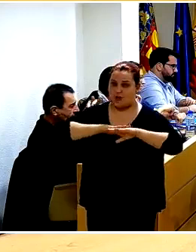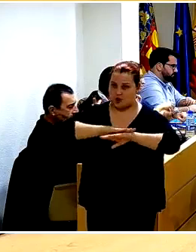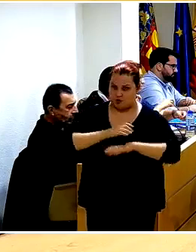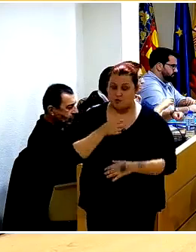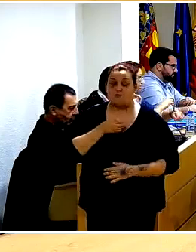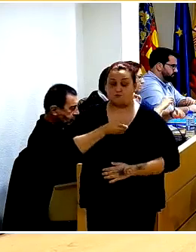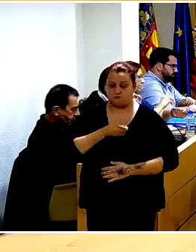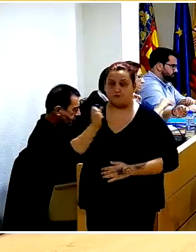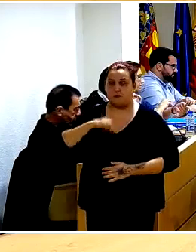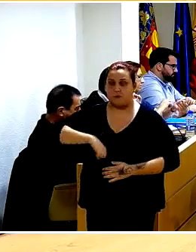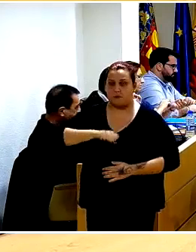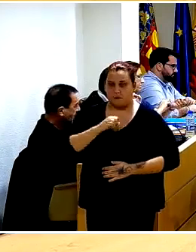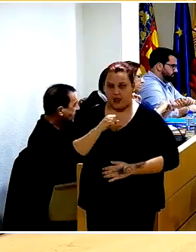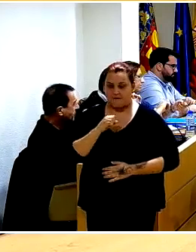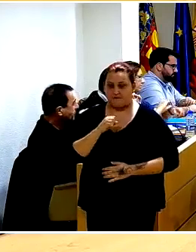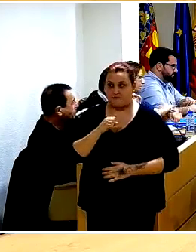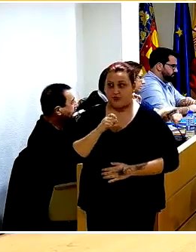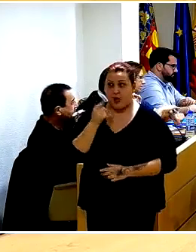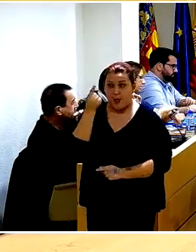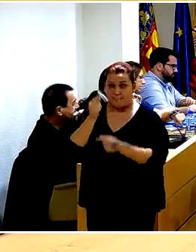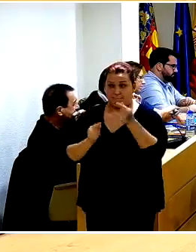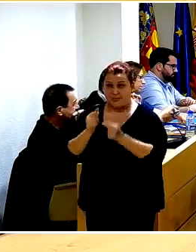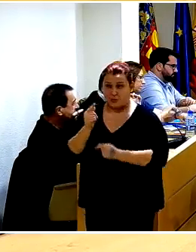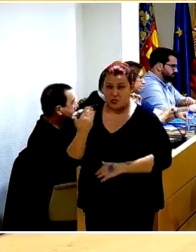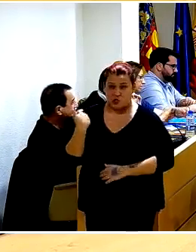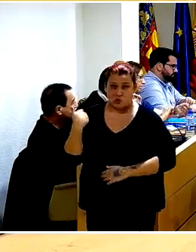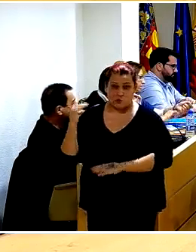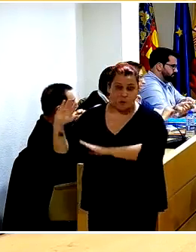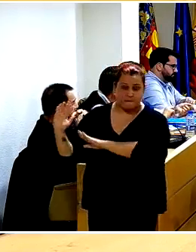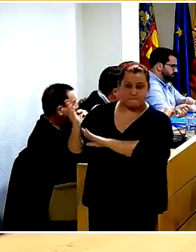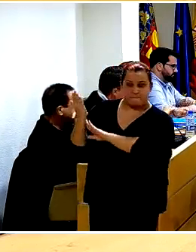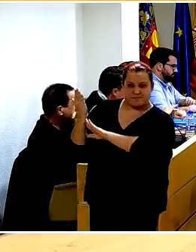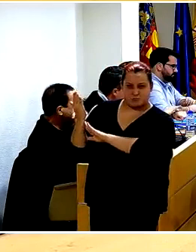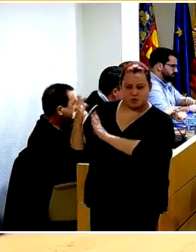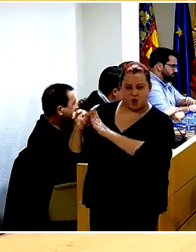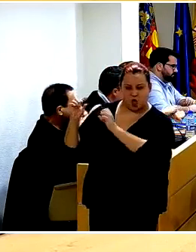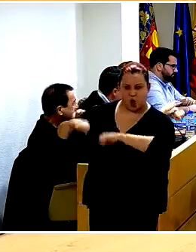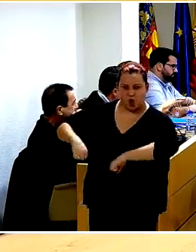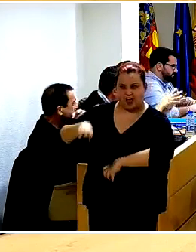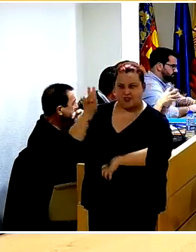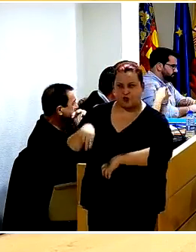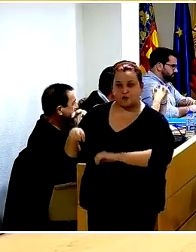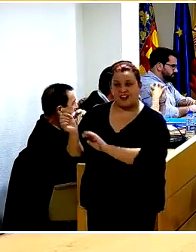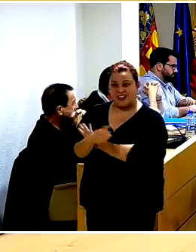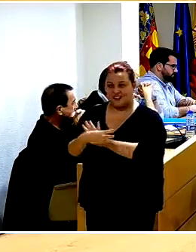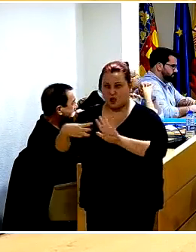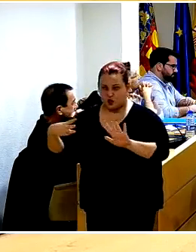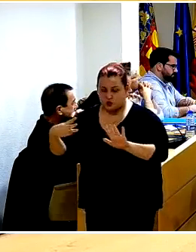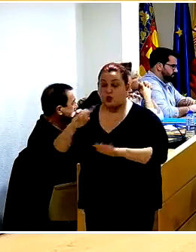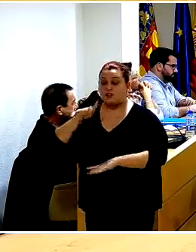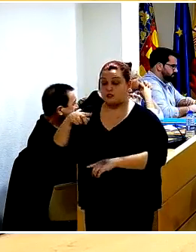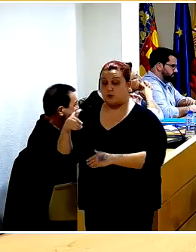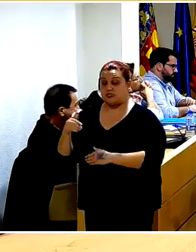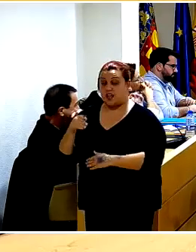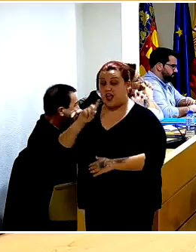gobierno respecto del último presupuesto que ustedes fueron capaces de acordar, es decir, del año 2018, que se prorrogó en el año